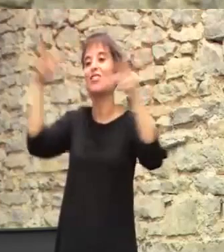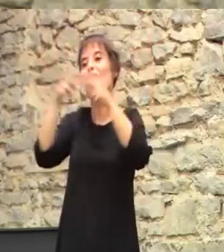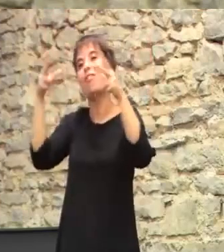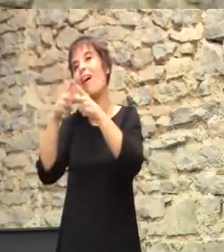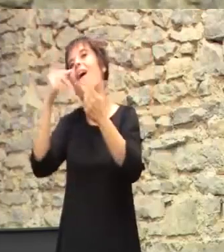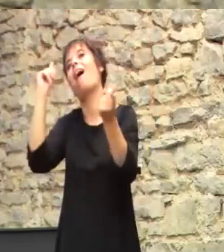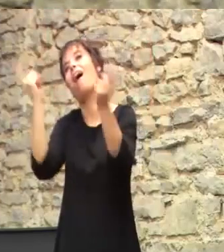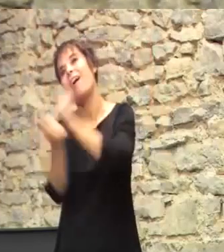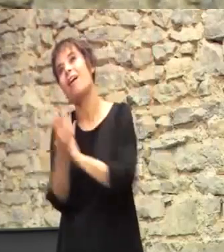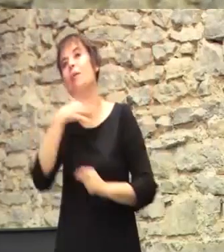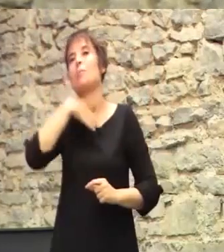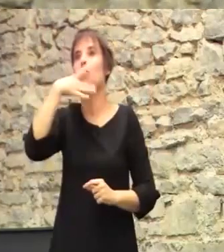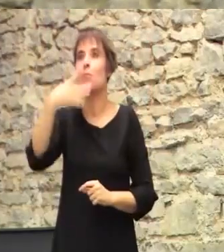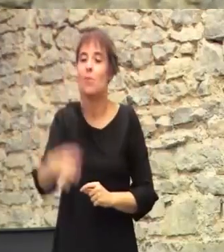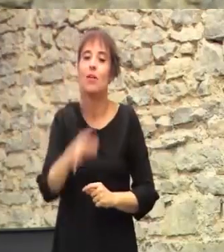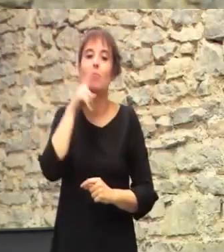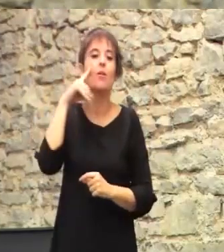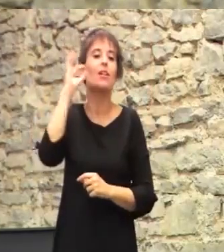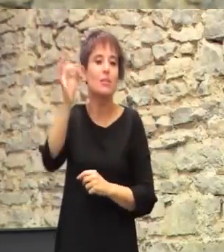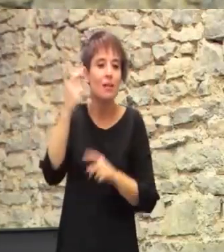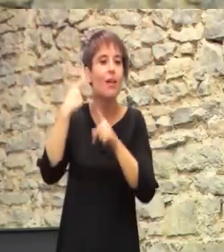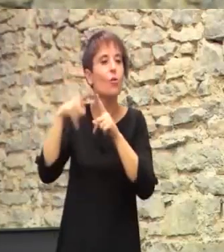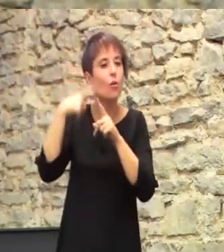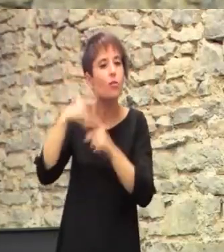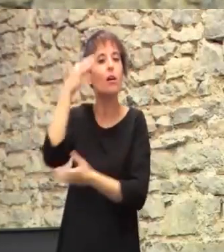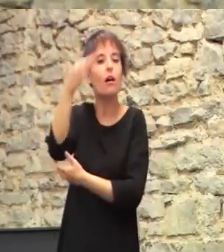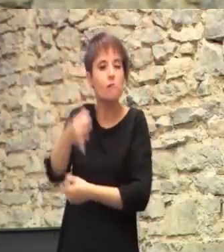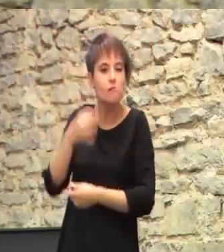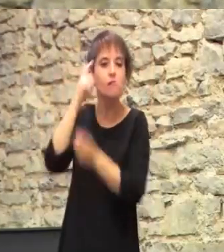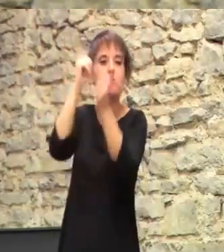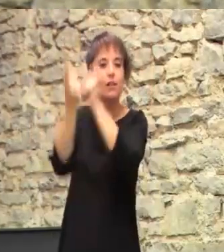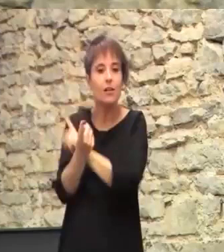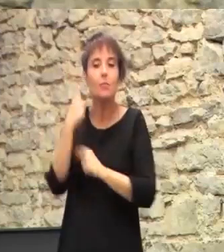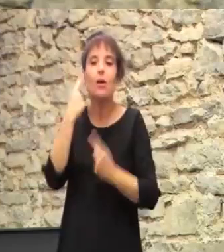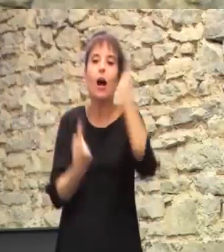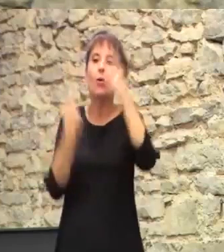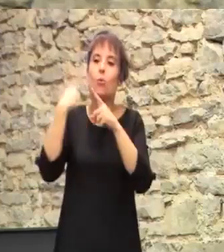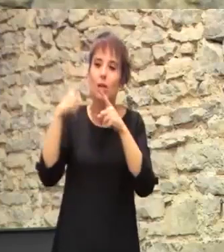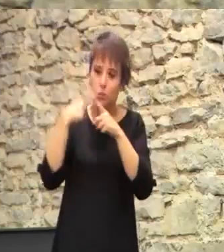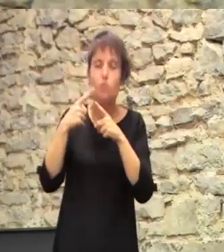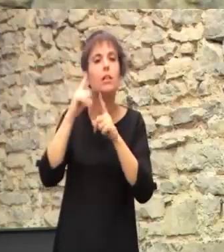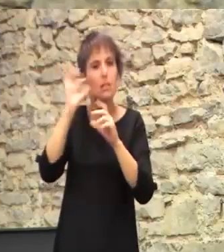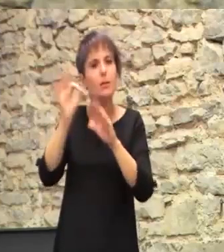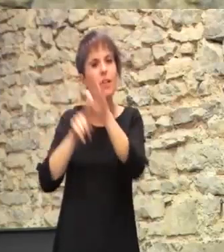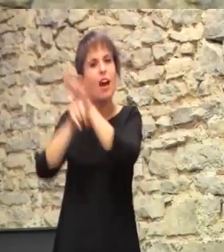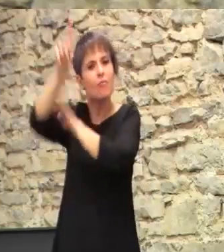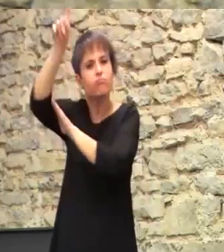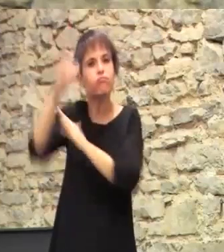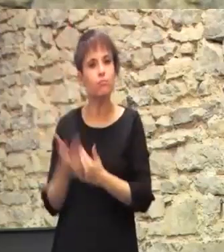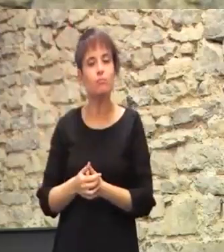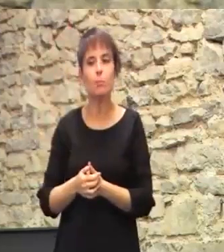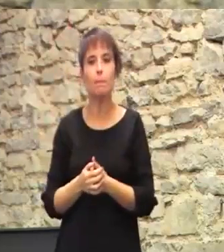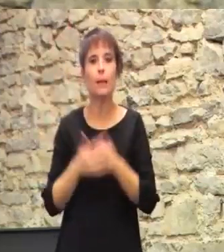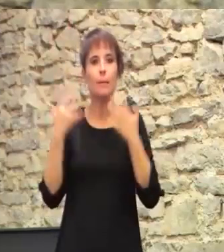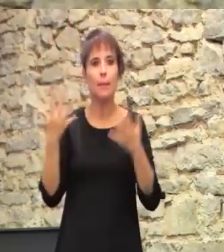porque se requiere muchas cosas aunque algunas y algunas cosas están avanzando pero el tema